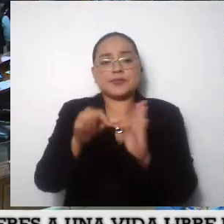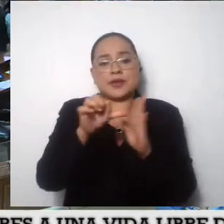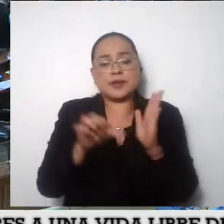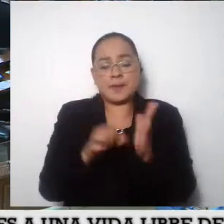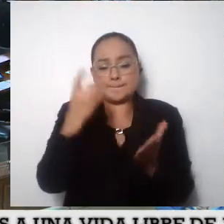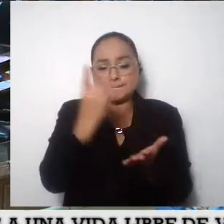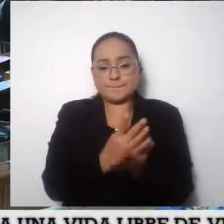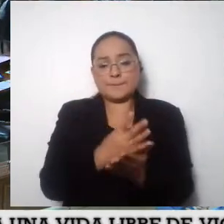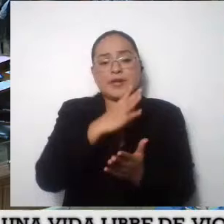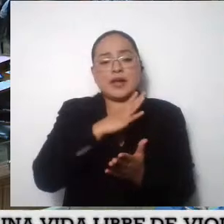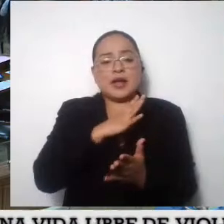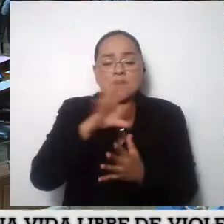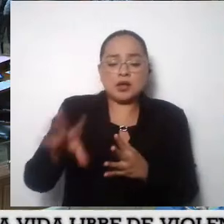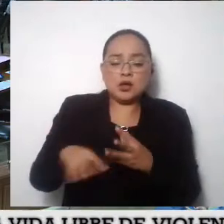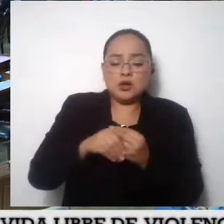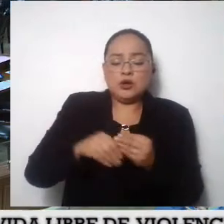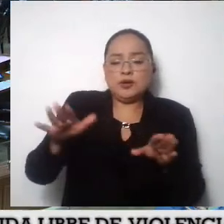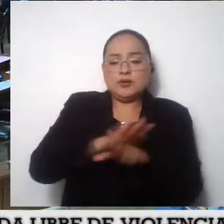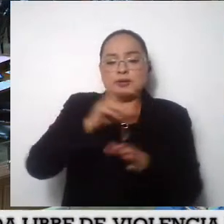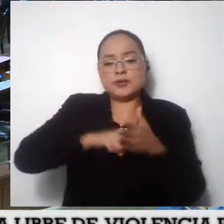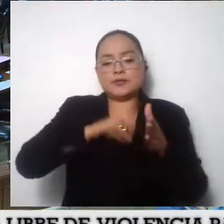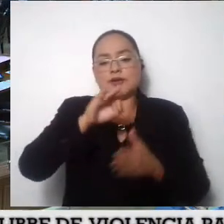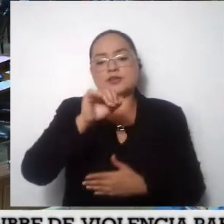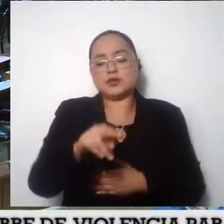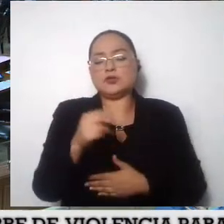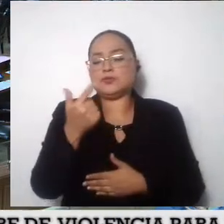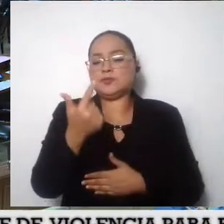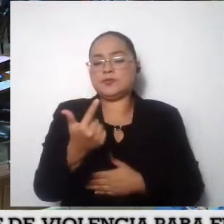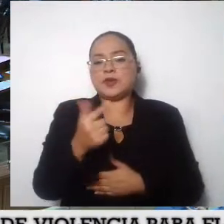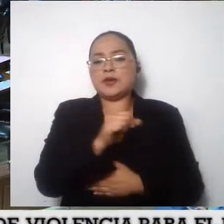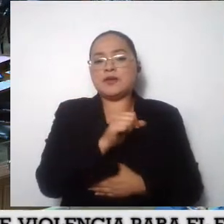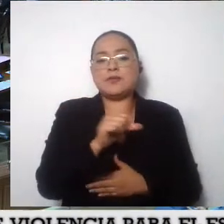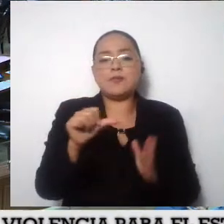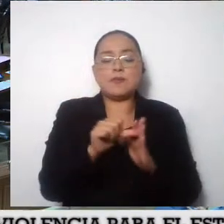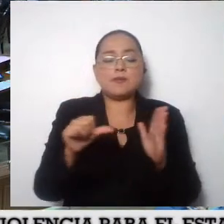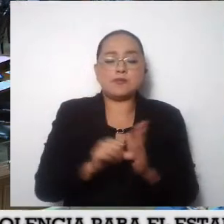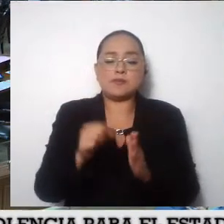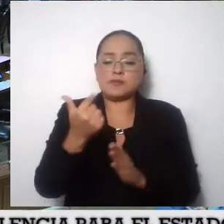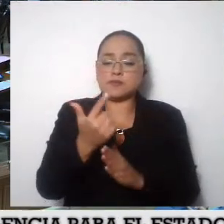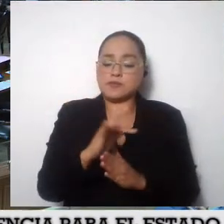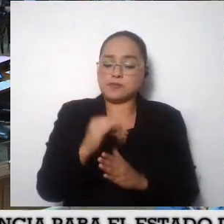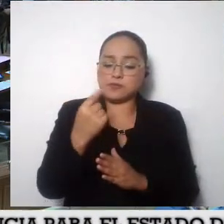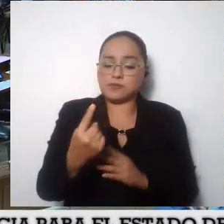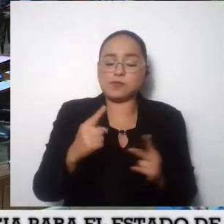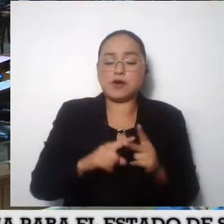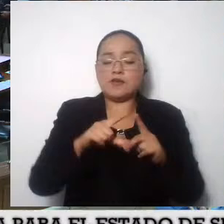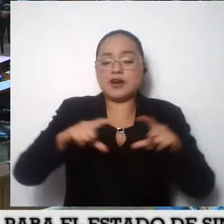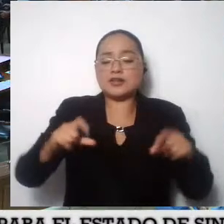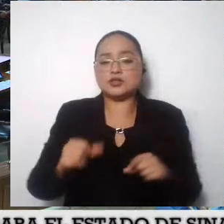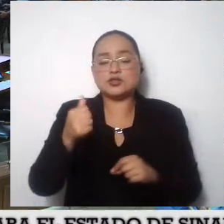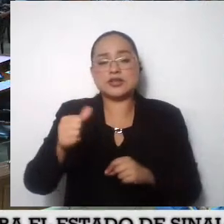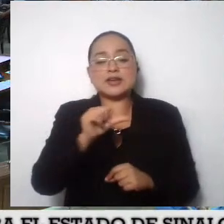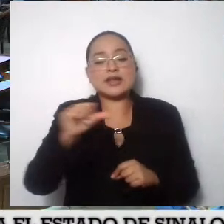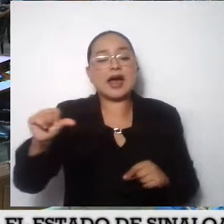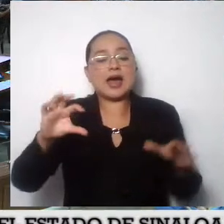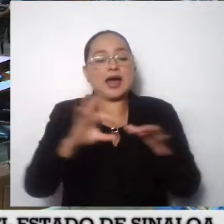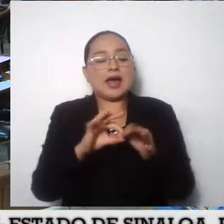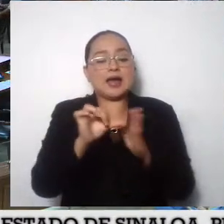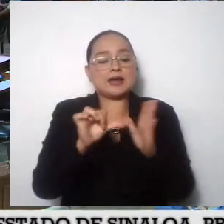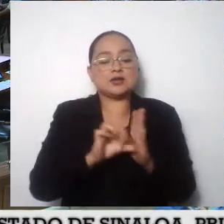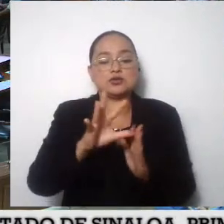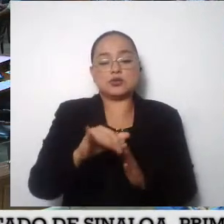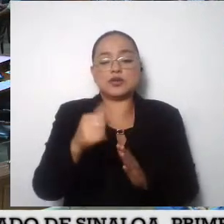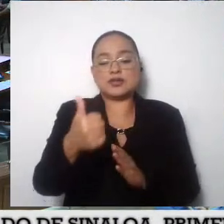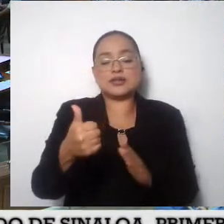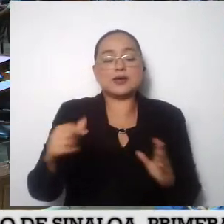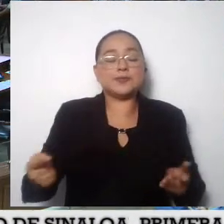único: se reforma la fracción séptima al artículo 51, la fracción sexta al artículo 56